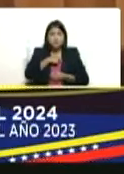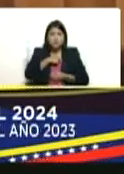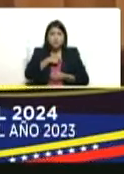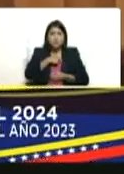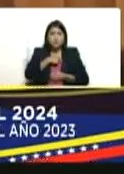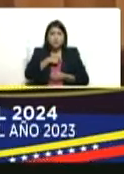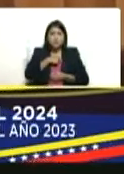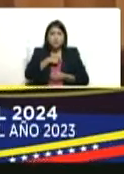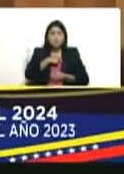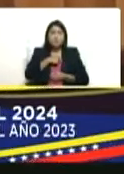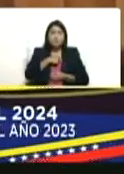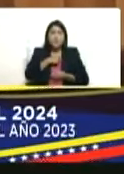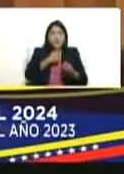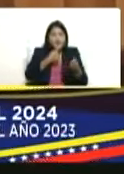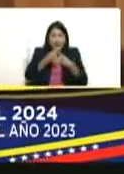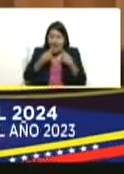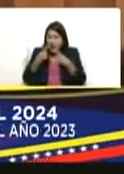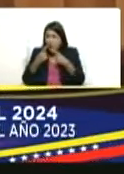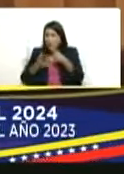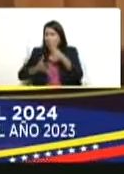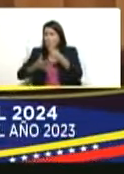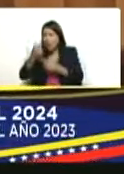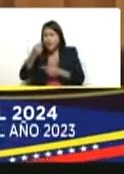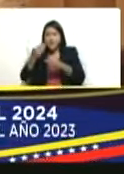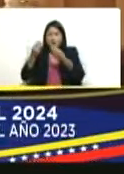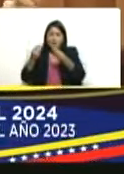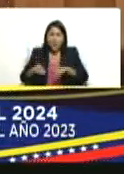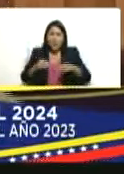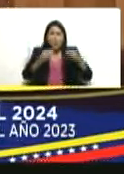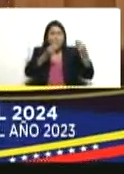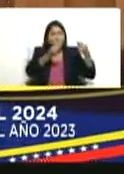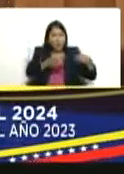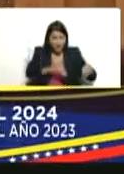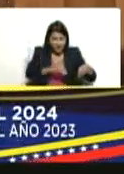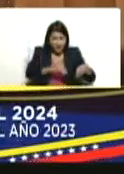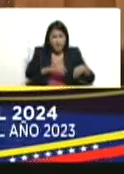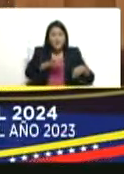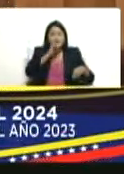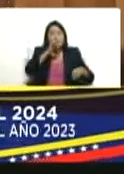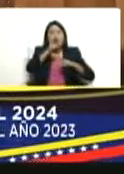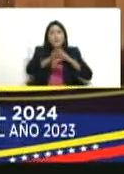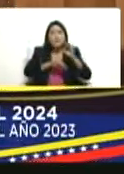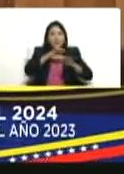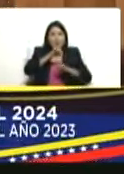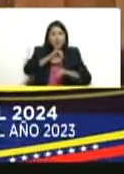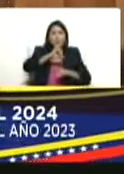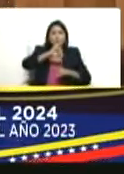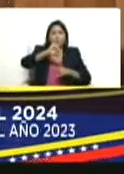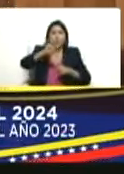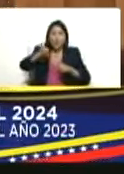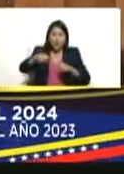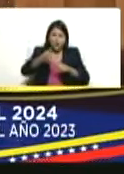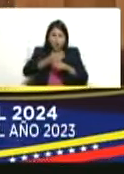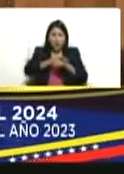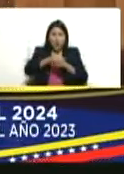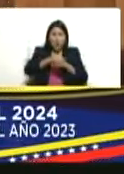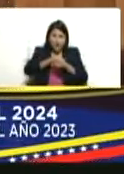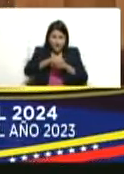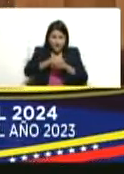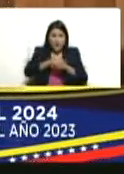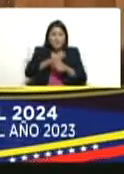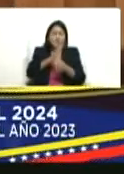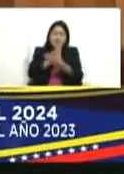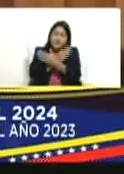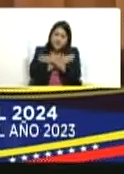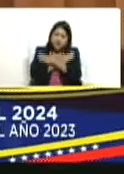hubo acuerdos, siempre explicados por el doctor Jorge Rodríguez. Yo quiero felicitar al doctor Jorge